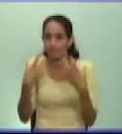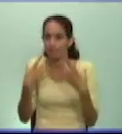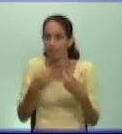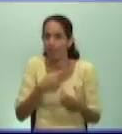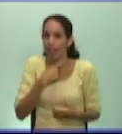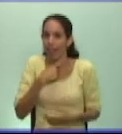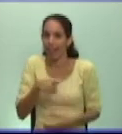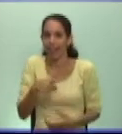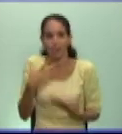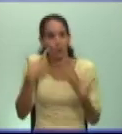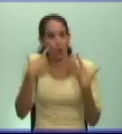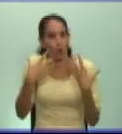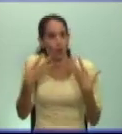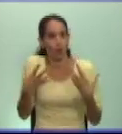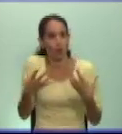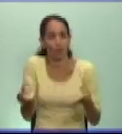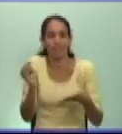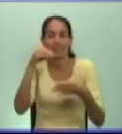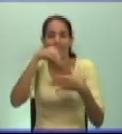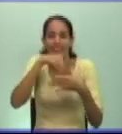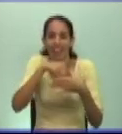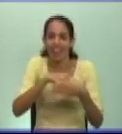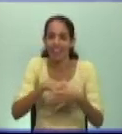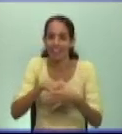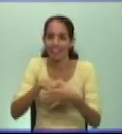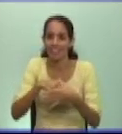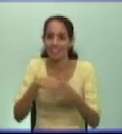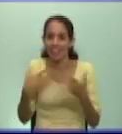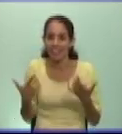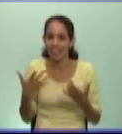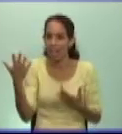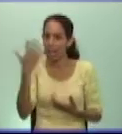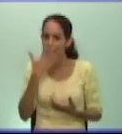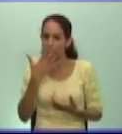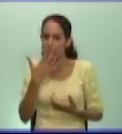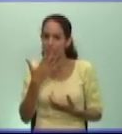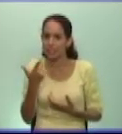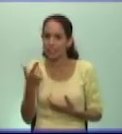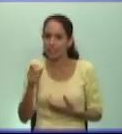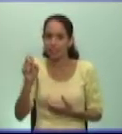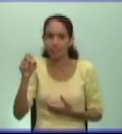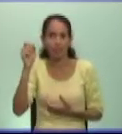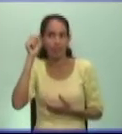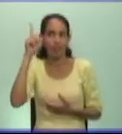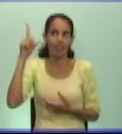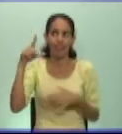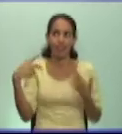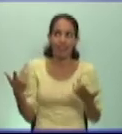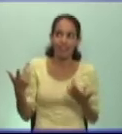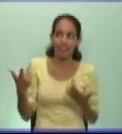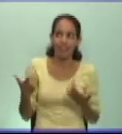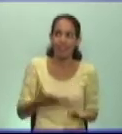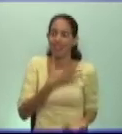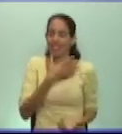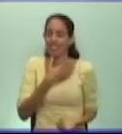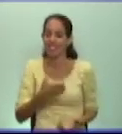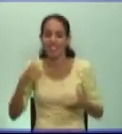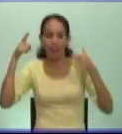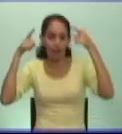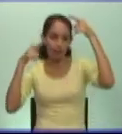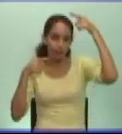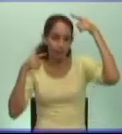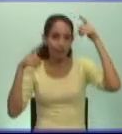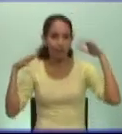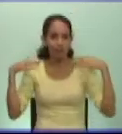integración latinoamericana. Incluso sus dos promotores, Chávez y Fidel Castro, y después, bueno, la incorporación del